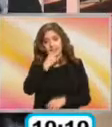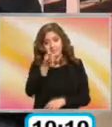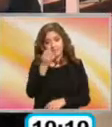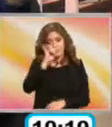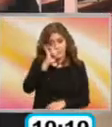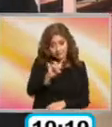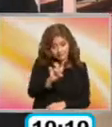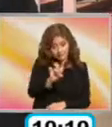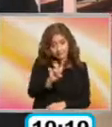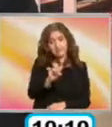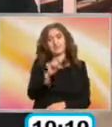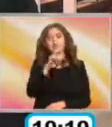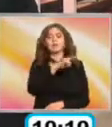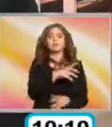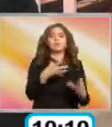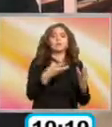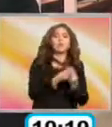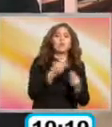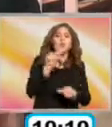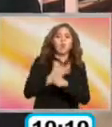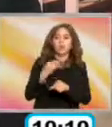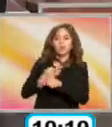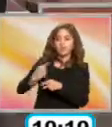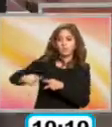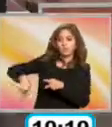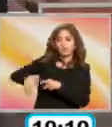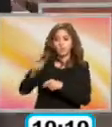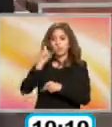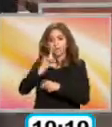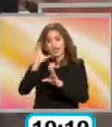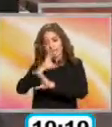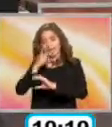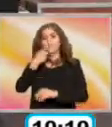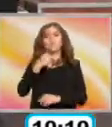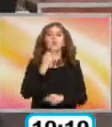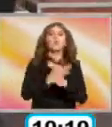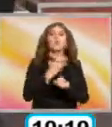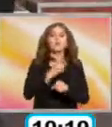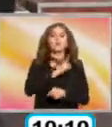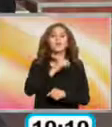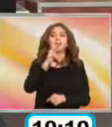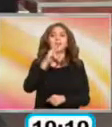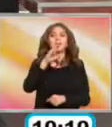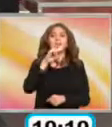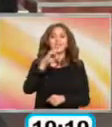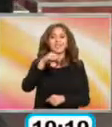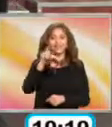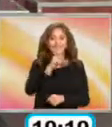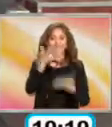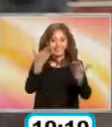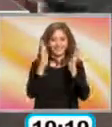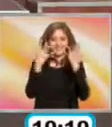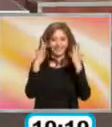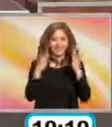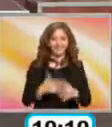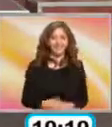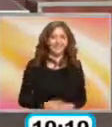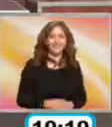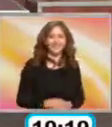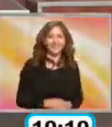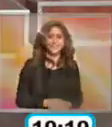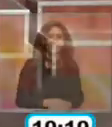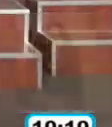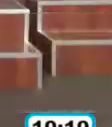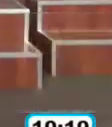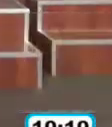amiga Gris Romero, pues, pero esta vez la vamos a cantar solitos. Muy bien, el aplauso para Primos MX. ¡Venga!